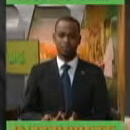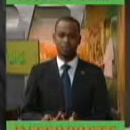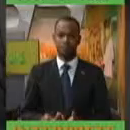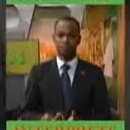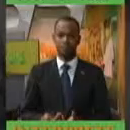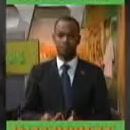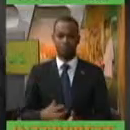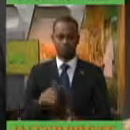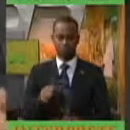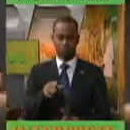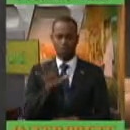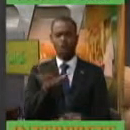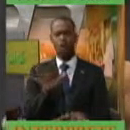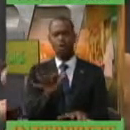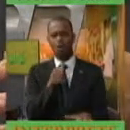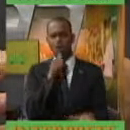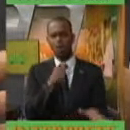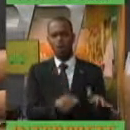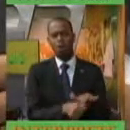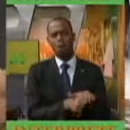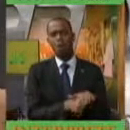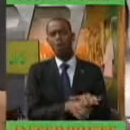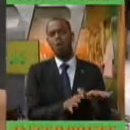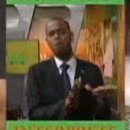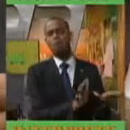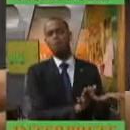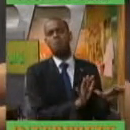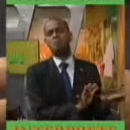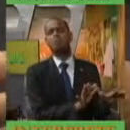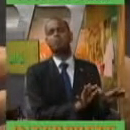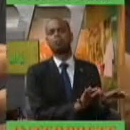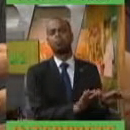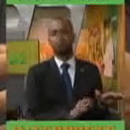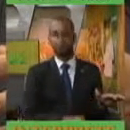tenerlo para arrinconarlo, para tenerlo en un centro